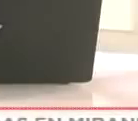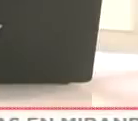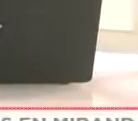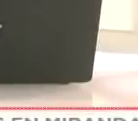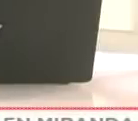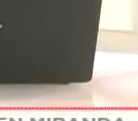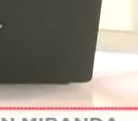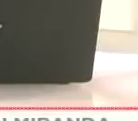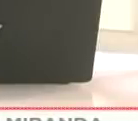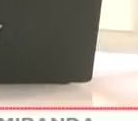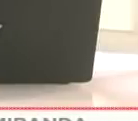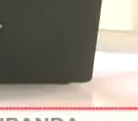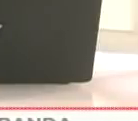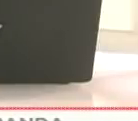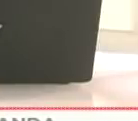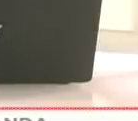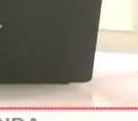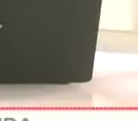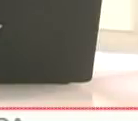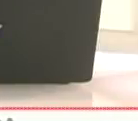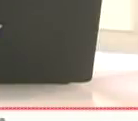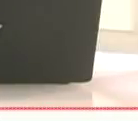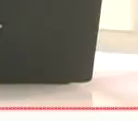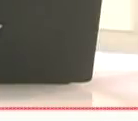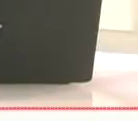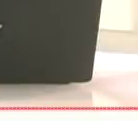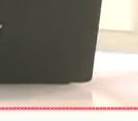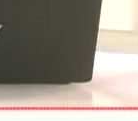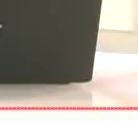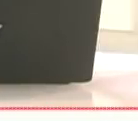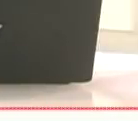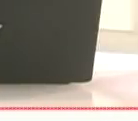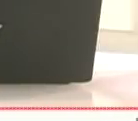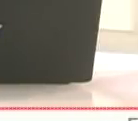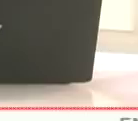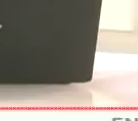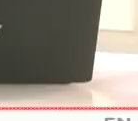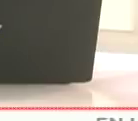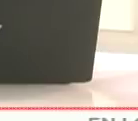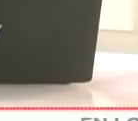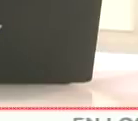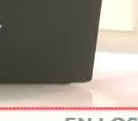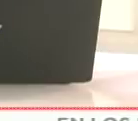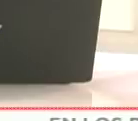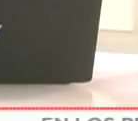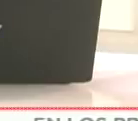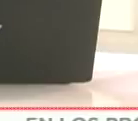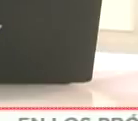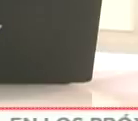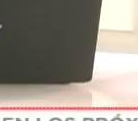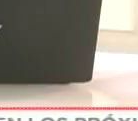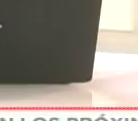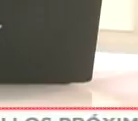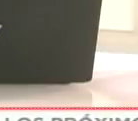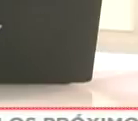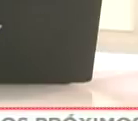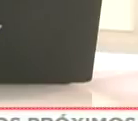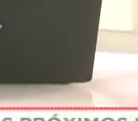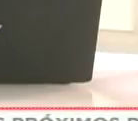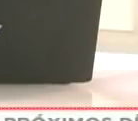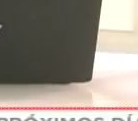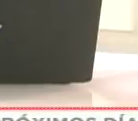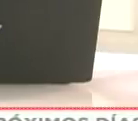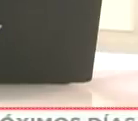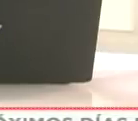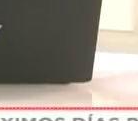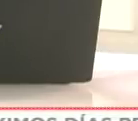Venezuela le saluda nuevamente Geraldine Madavía. A esta hora nos trasladamos al Palacio de Miraflores. Allí se produce información de interés nacional con nuestra compañera María